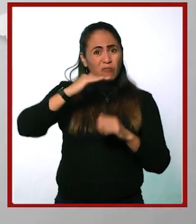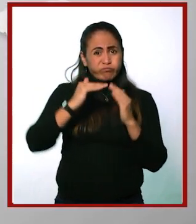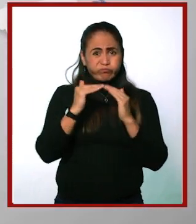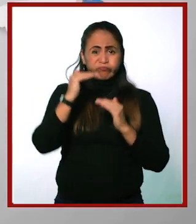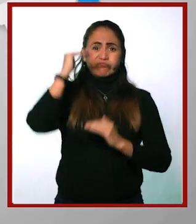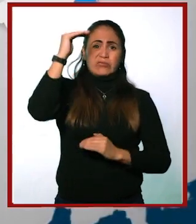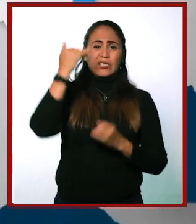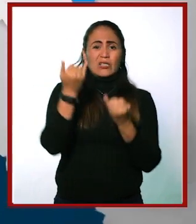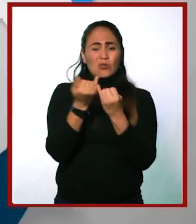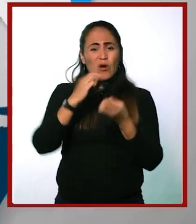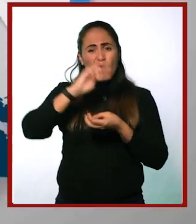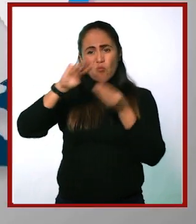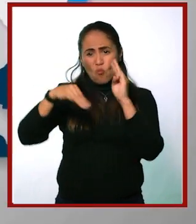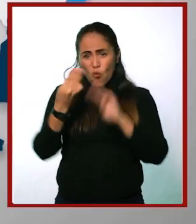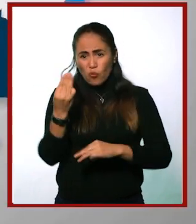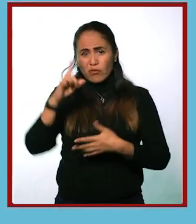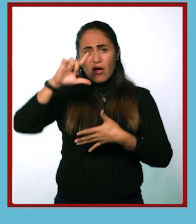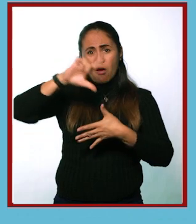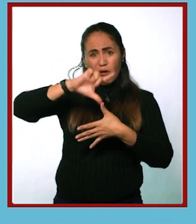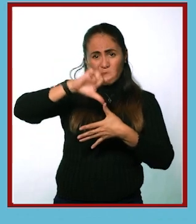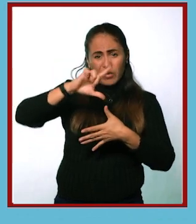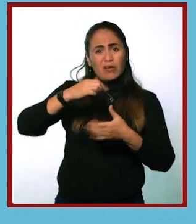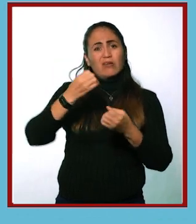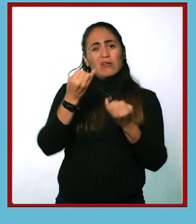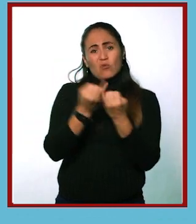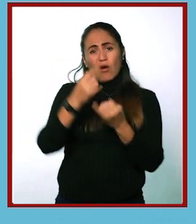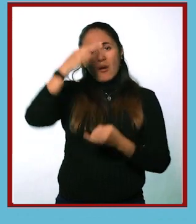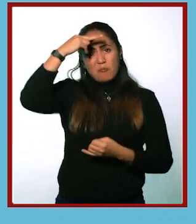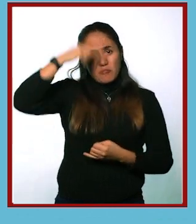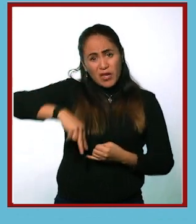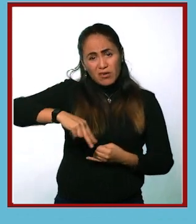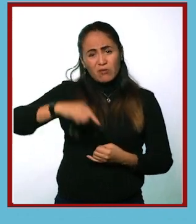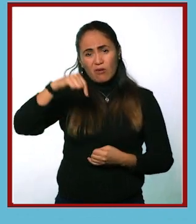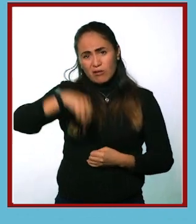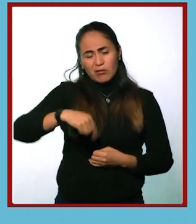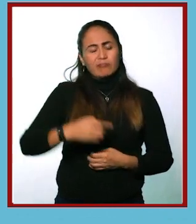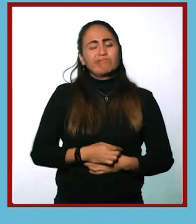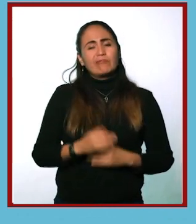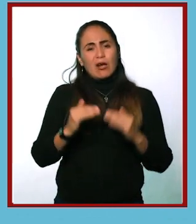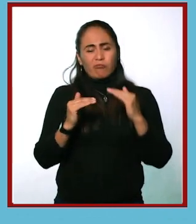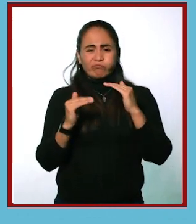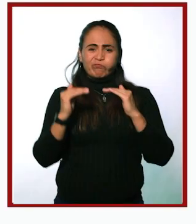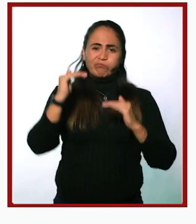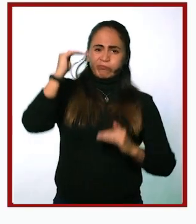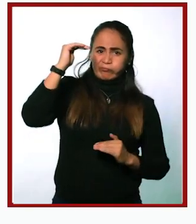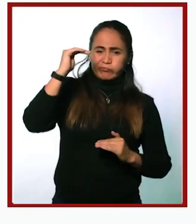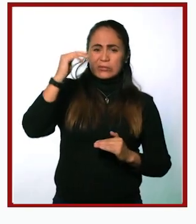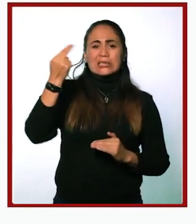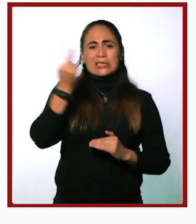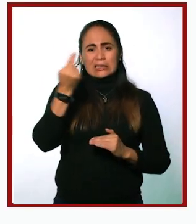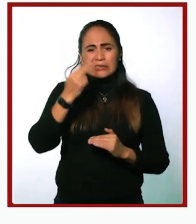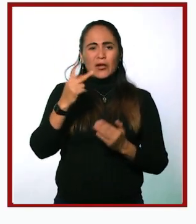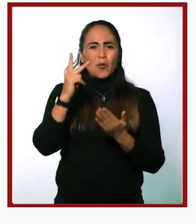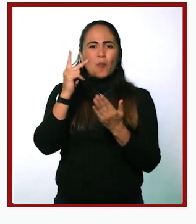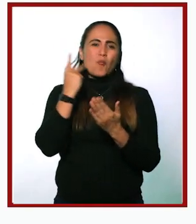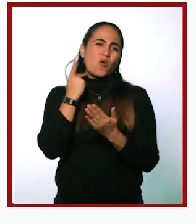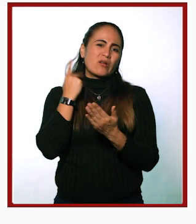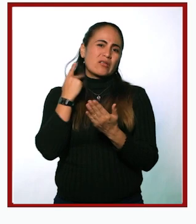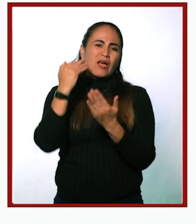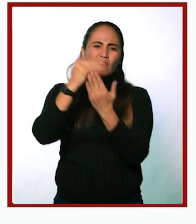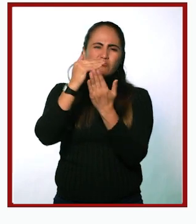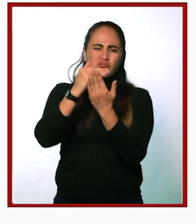países de América Latina, incluido México. Para frenar este aumento de las disparidades, es necesario adoptar políticas y